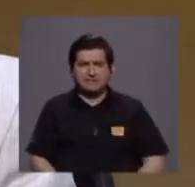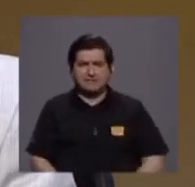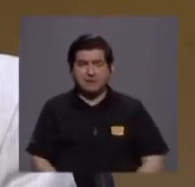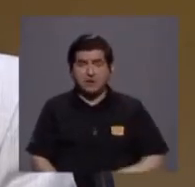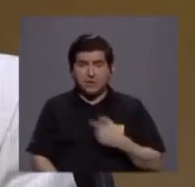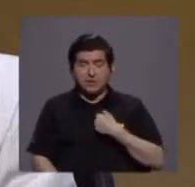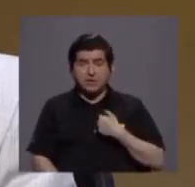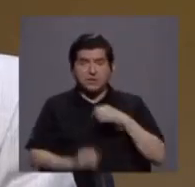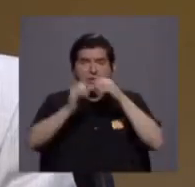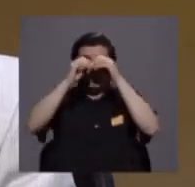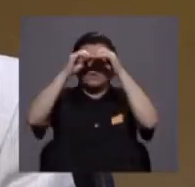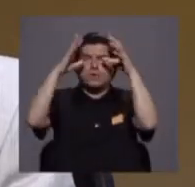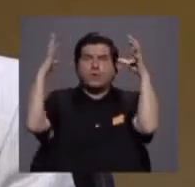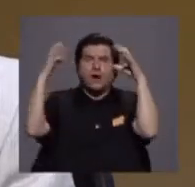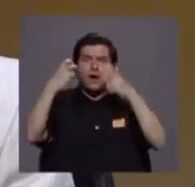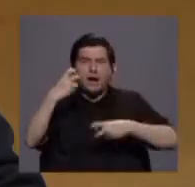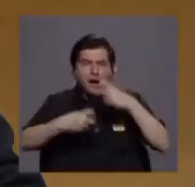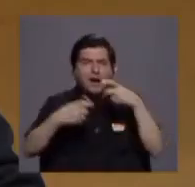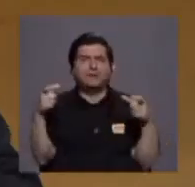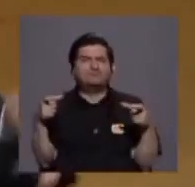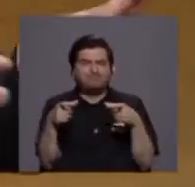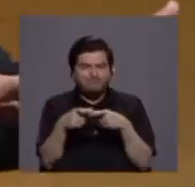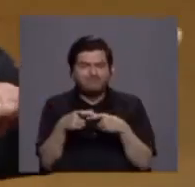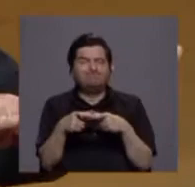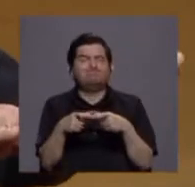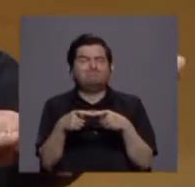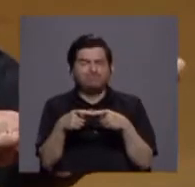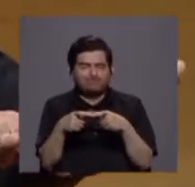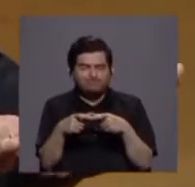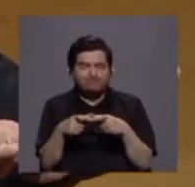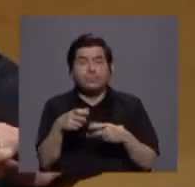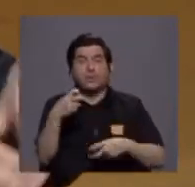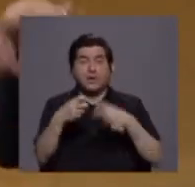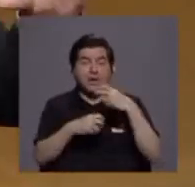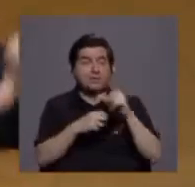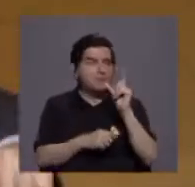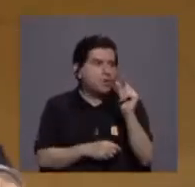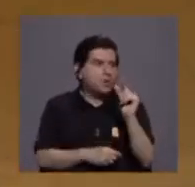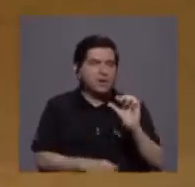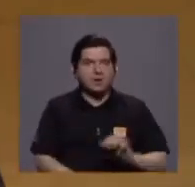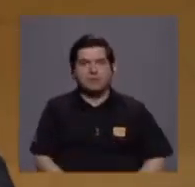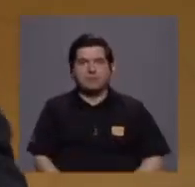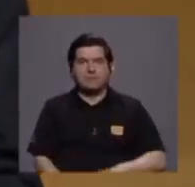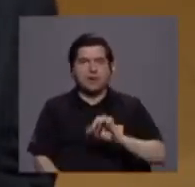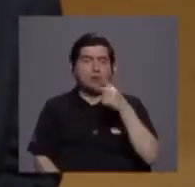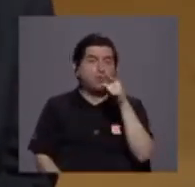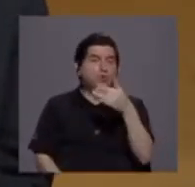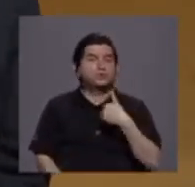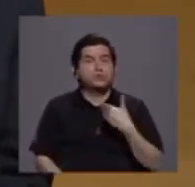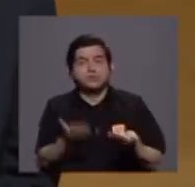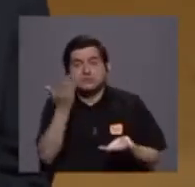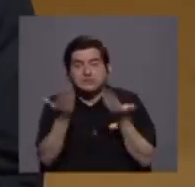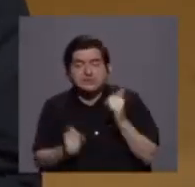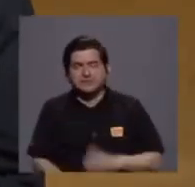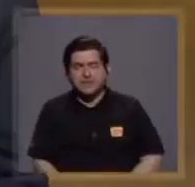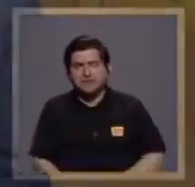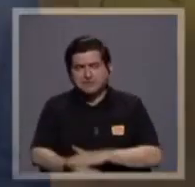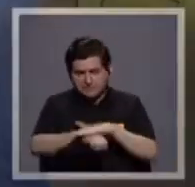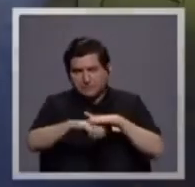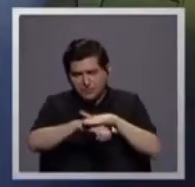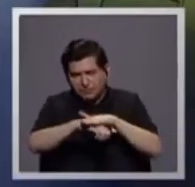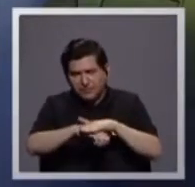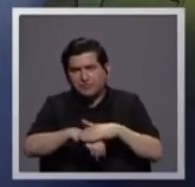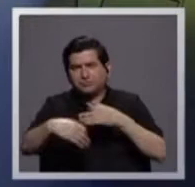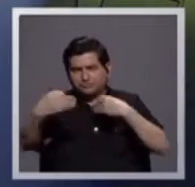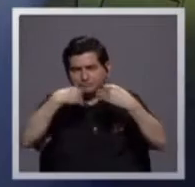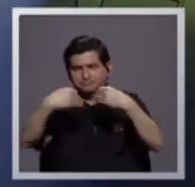yo me imaginé los problemas de conexión que tenía, y ese problema es pequeñito a la par de los que estoy seguro que usted tuvo. Por favor, don Guillermo,